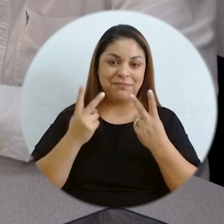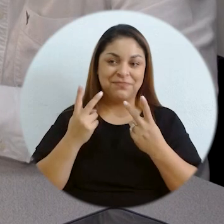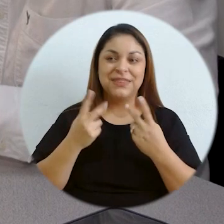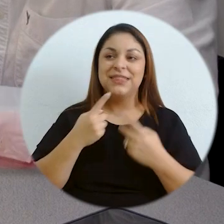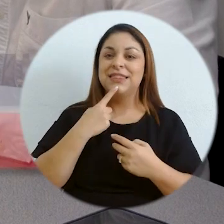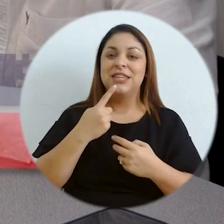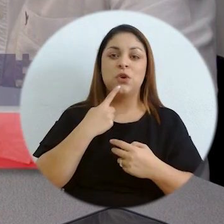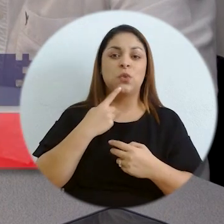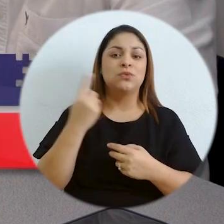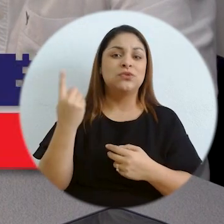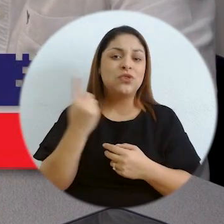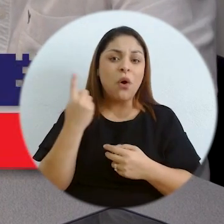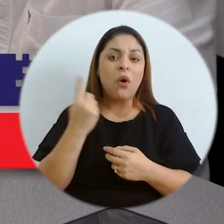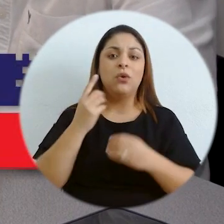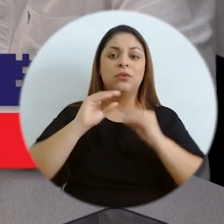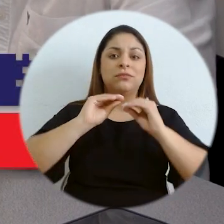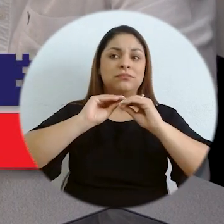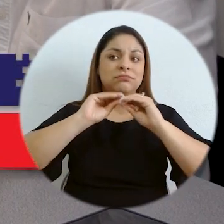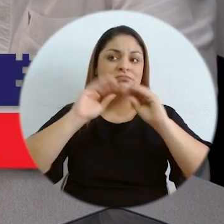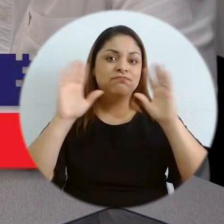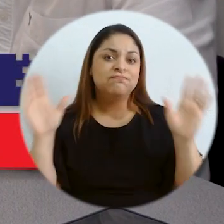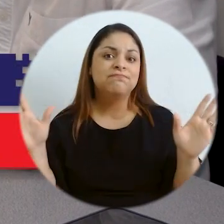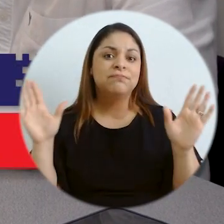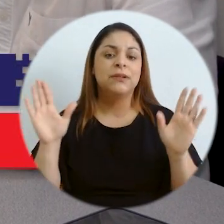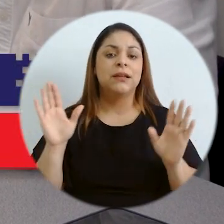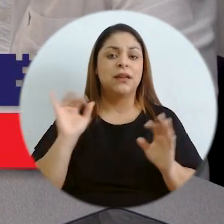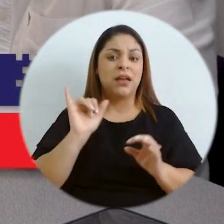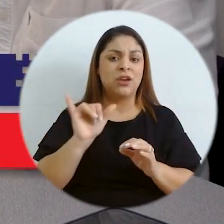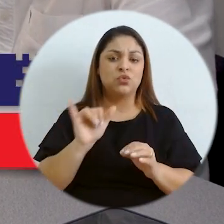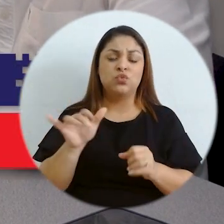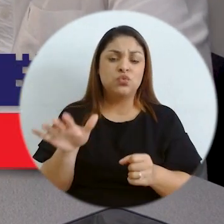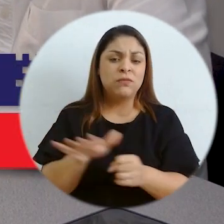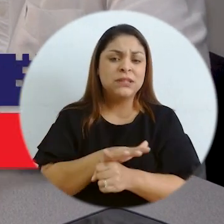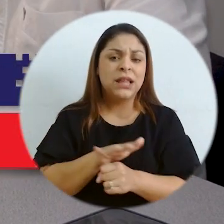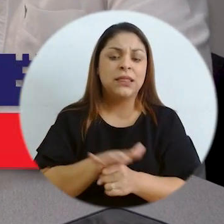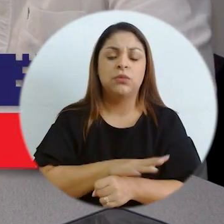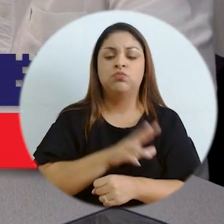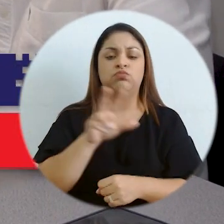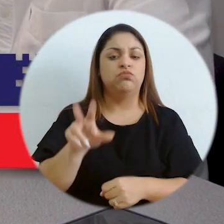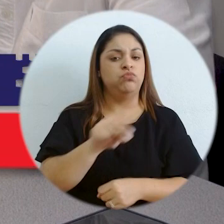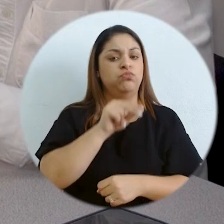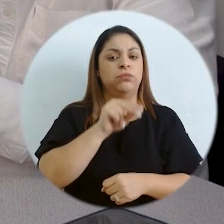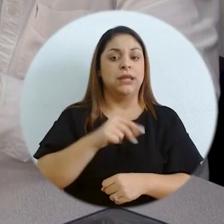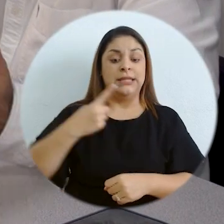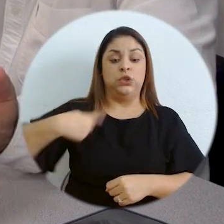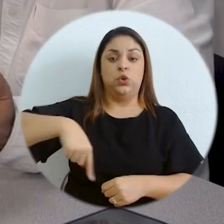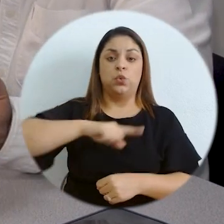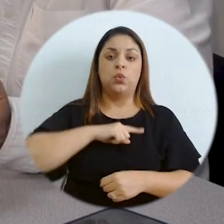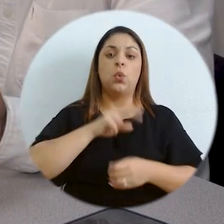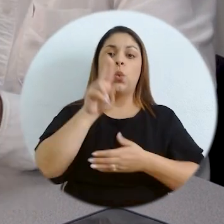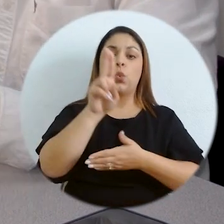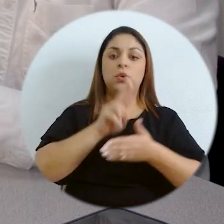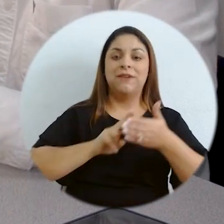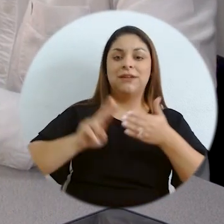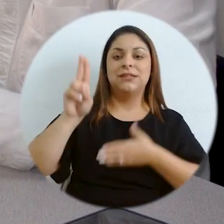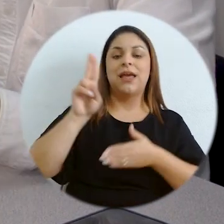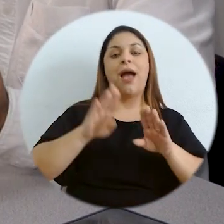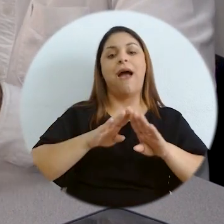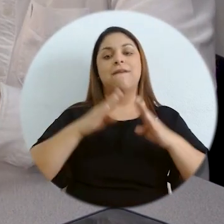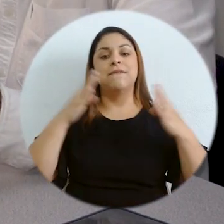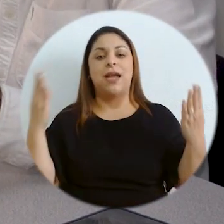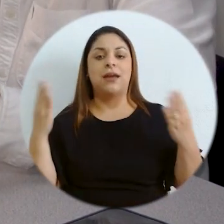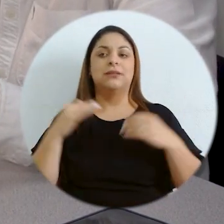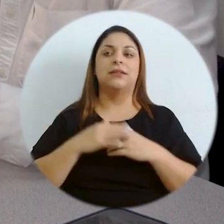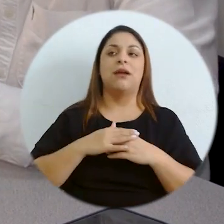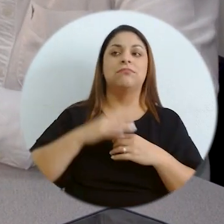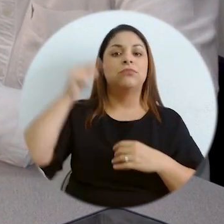la sola transparencia es insuficiente, ¿verdad? Cuando estamos o cuando pretendemos ser una universidad abierta, un Estado abierto,